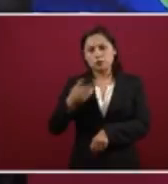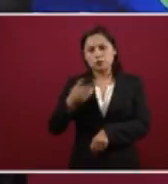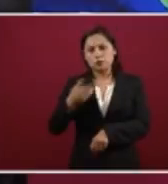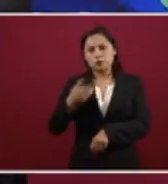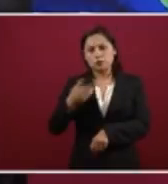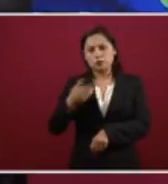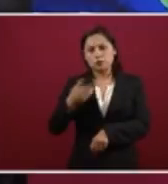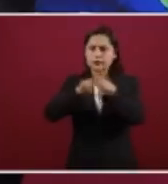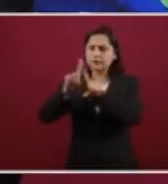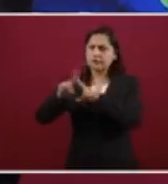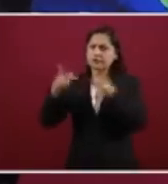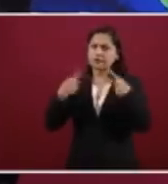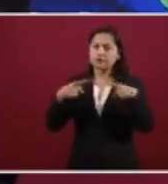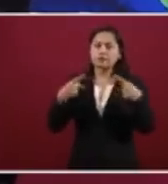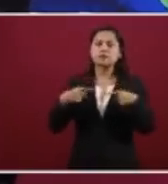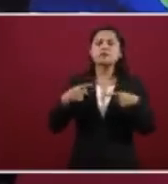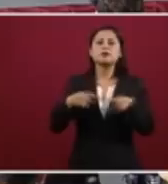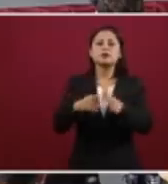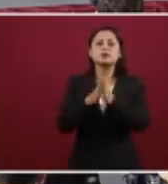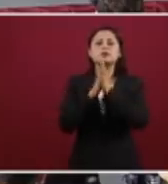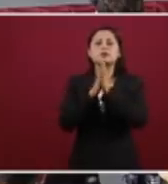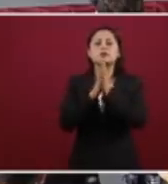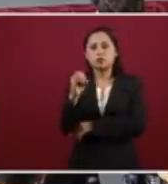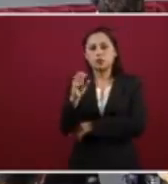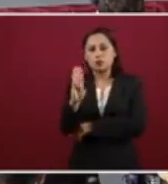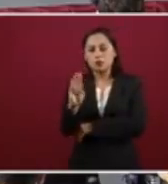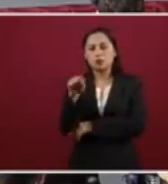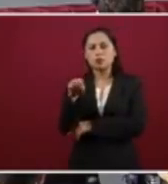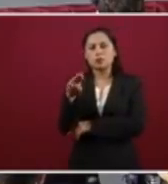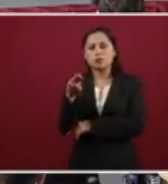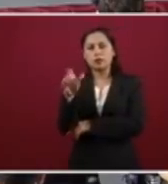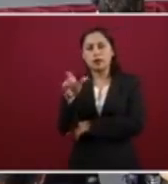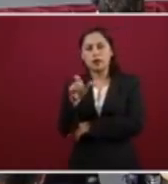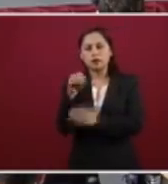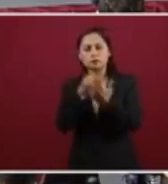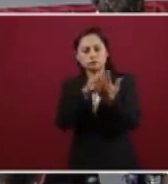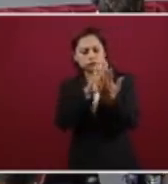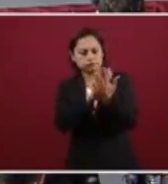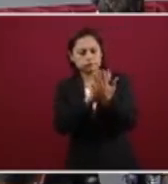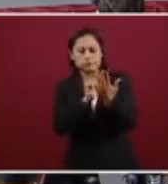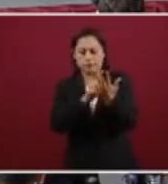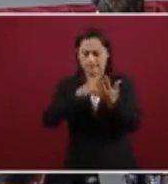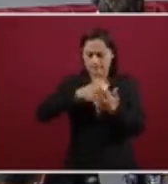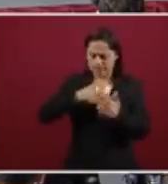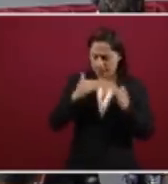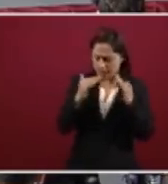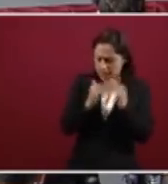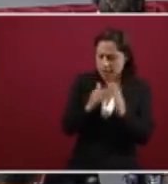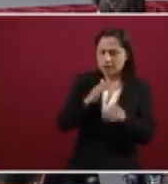preparados.gob.mx, registrar tu casa, tu centro de trabajo, tu escuela. Eso